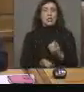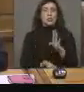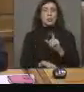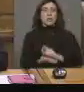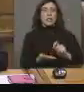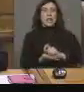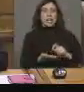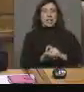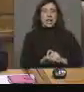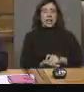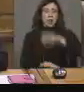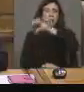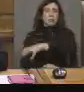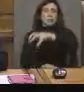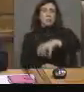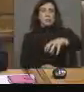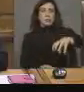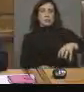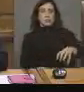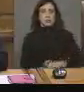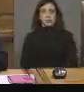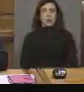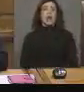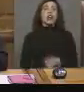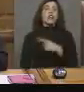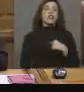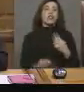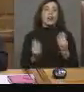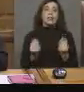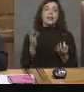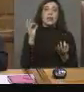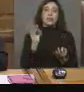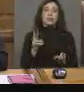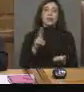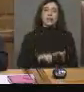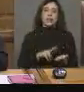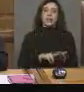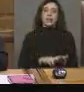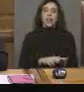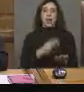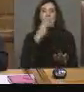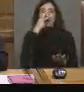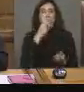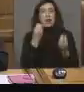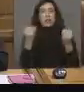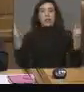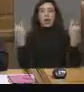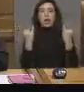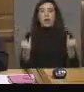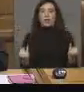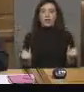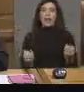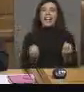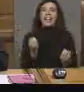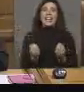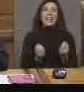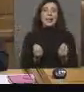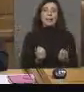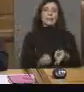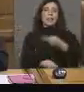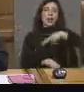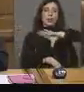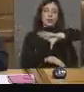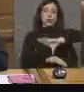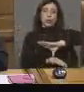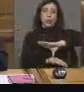y subsecretarías, señores parlamentarios. Lo que necesitamos realmente es mirar adecuadamente qué es lo que pasa en nuestro